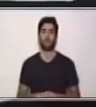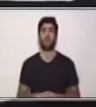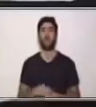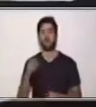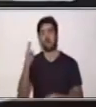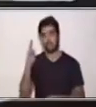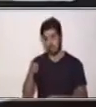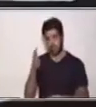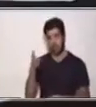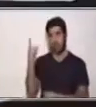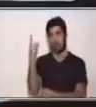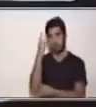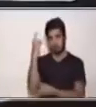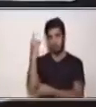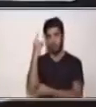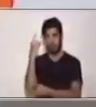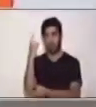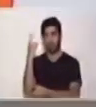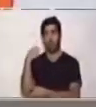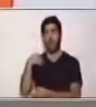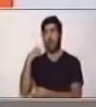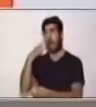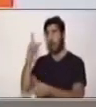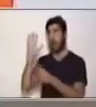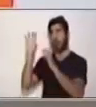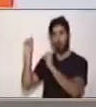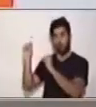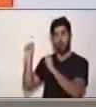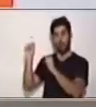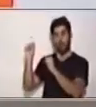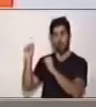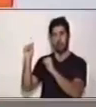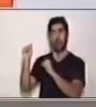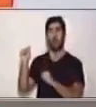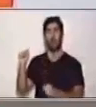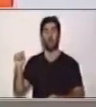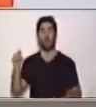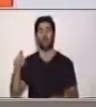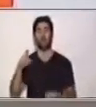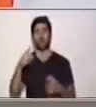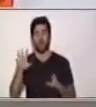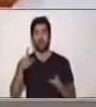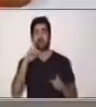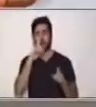Siempre es muy importante que tengo mi operación, voy a colocar el signo